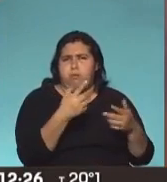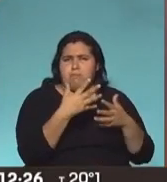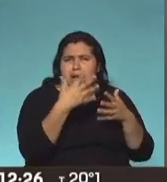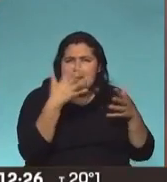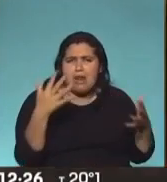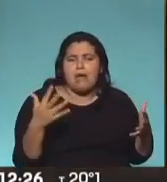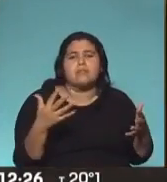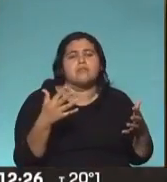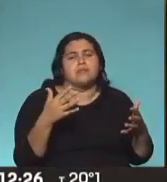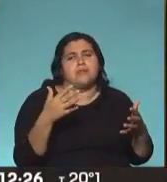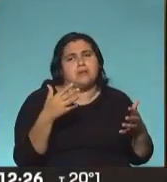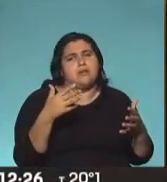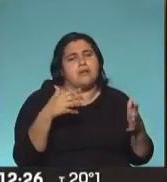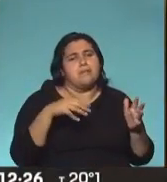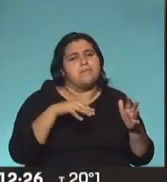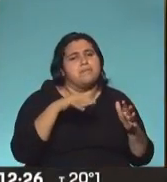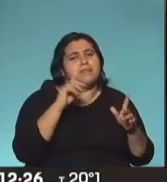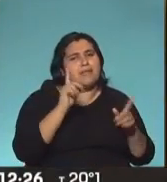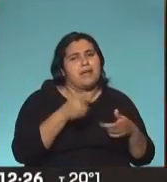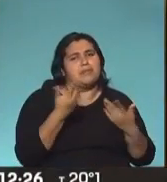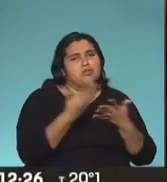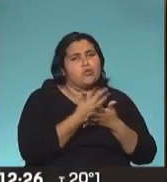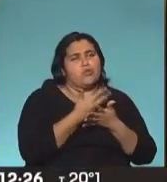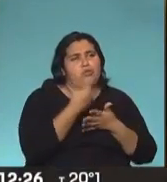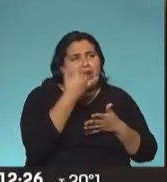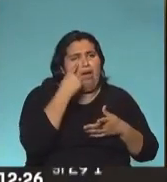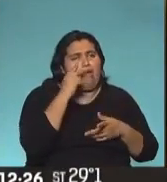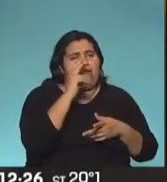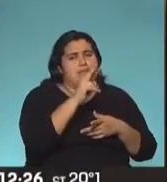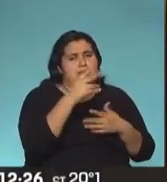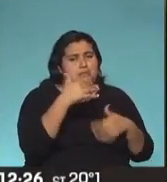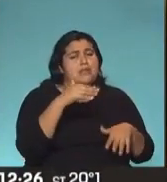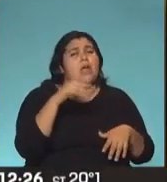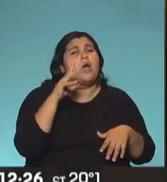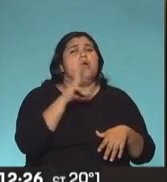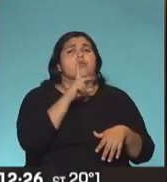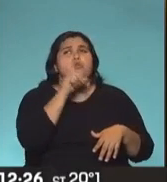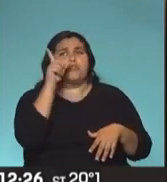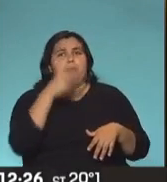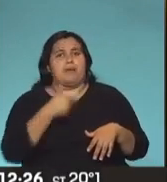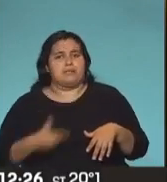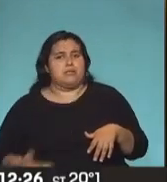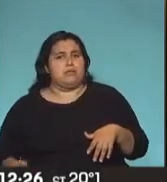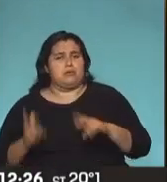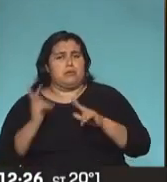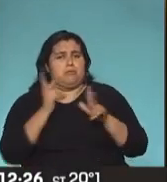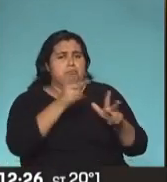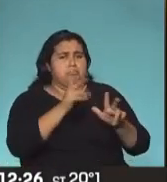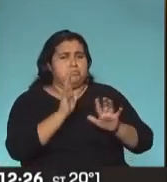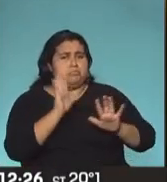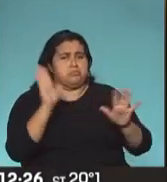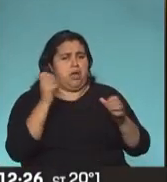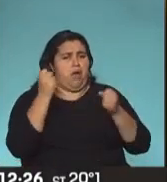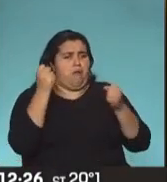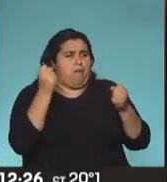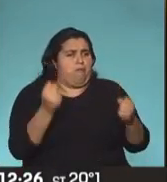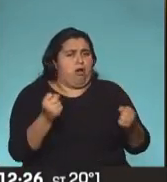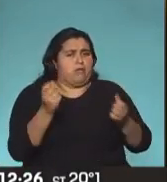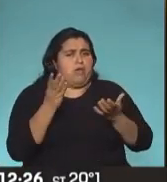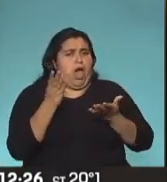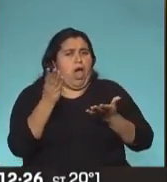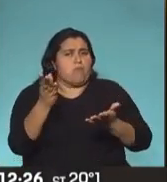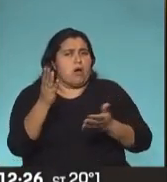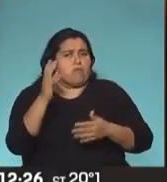tienen mayor injerencia en las crisis sin ir más lejos putin presidente de rusia se declaró fuertemente en favor de